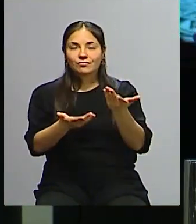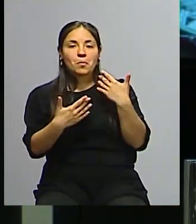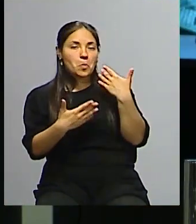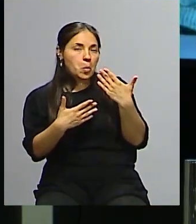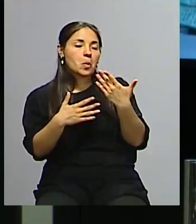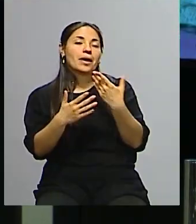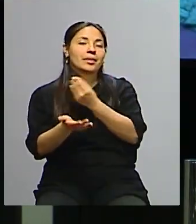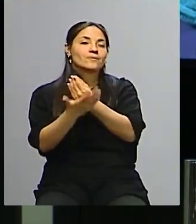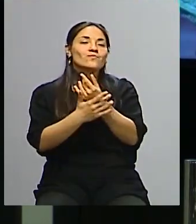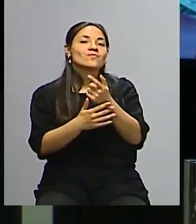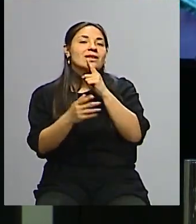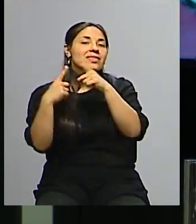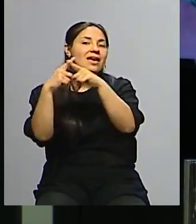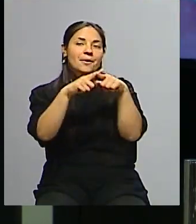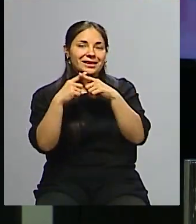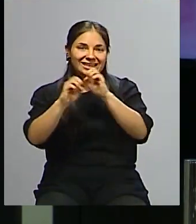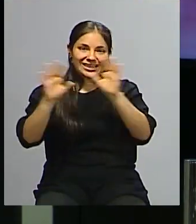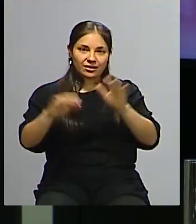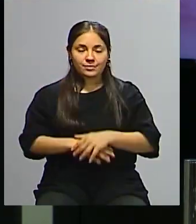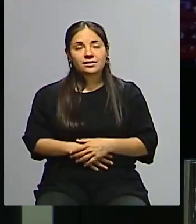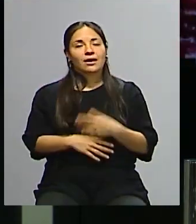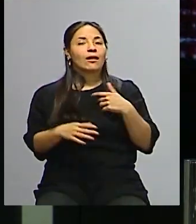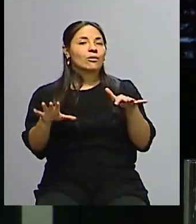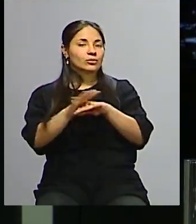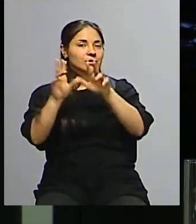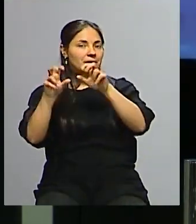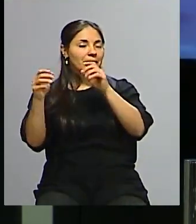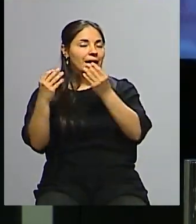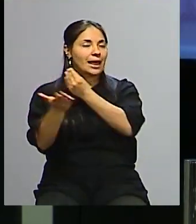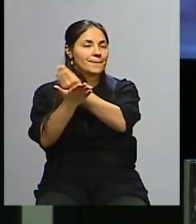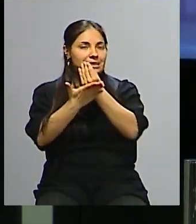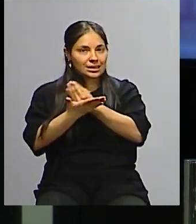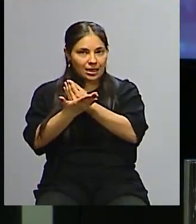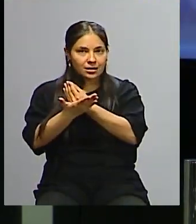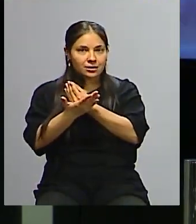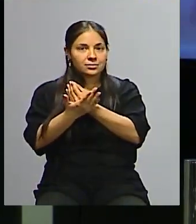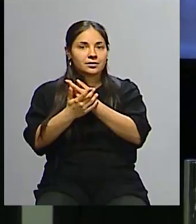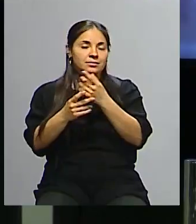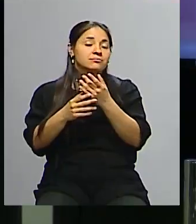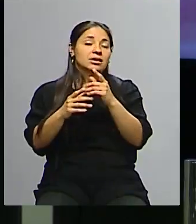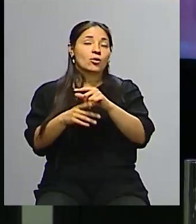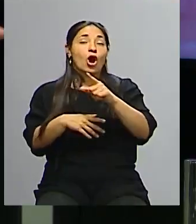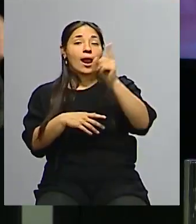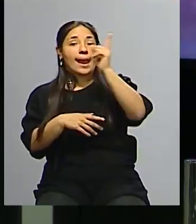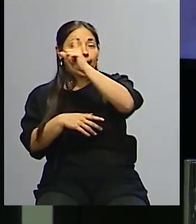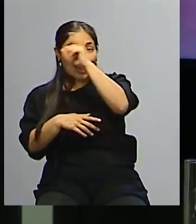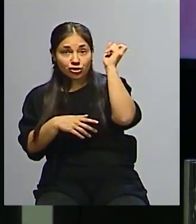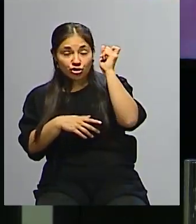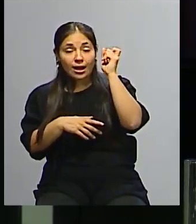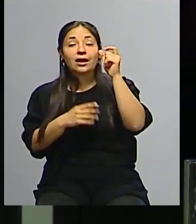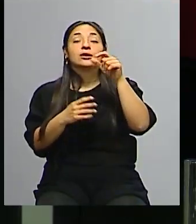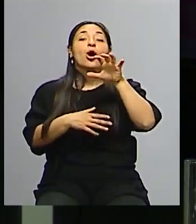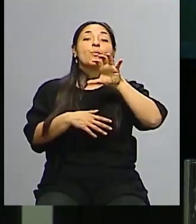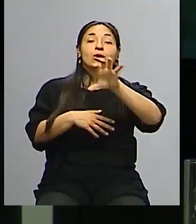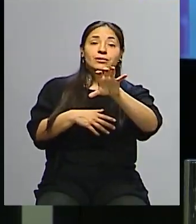¿no?, de representantes, hemos en otros programas hablado del nivel jurisdicciones nacional, provinciales y